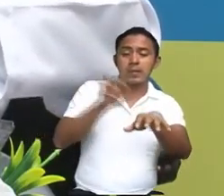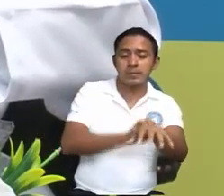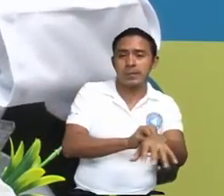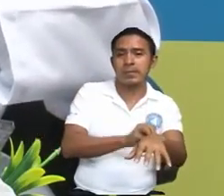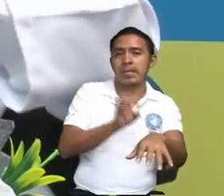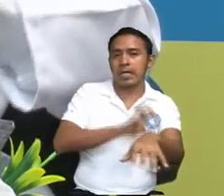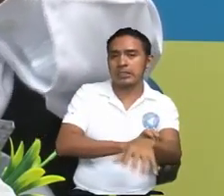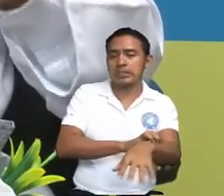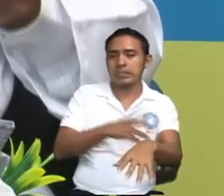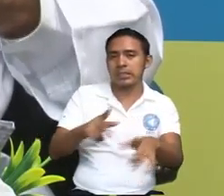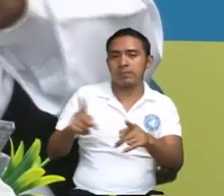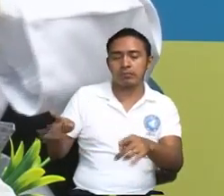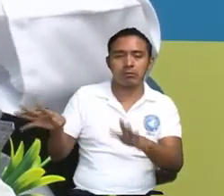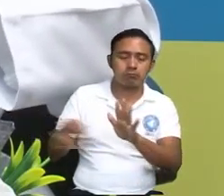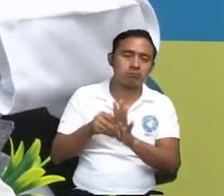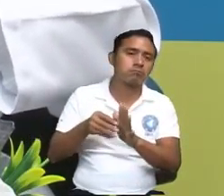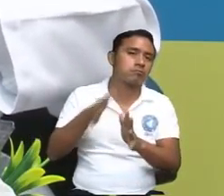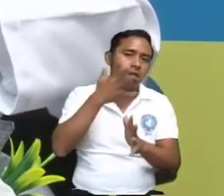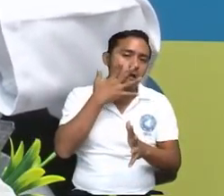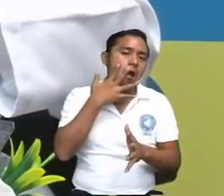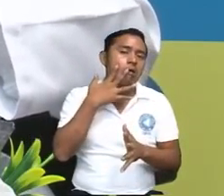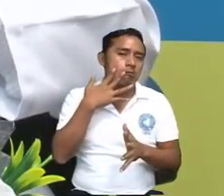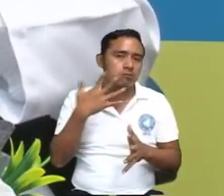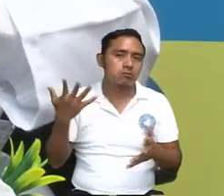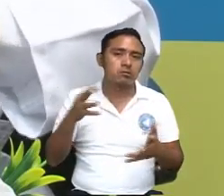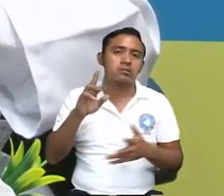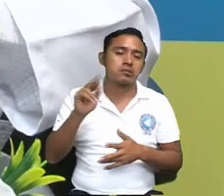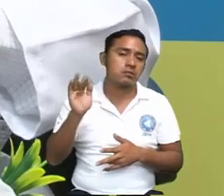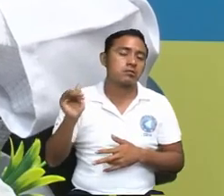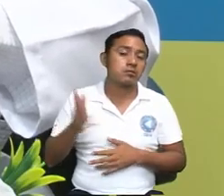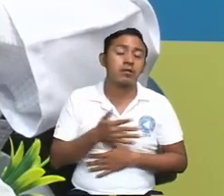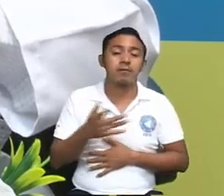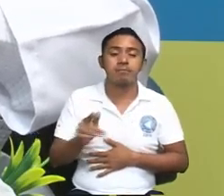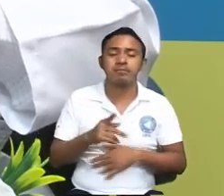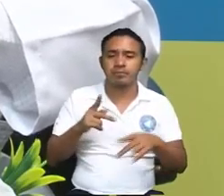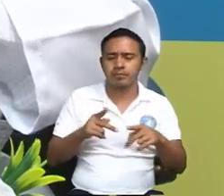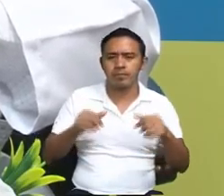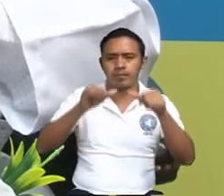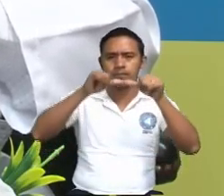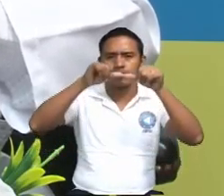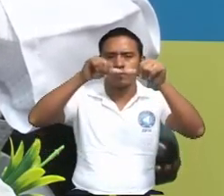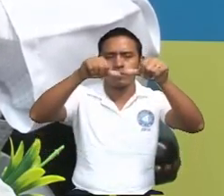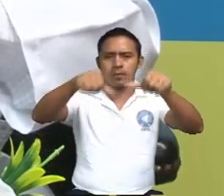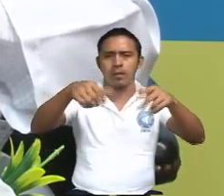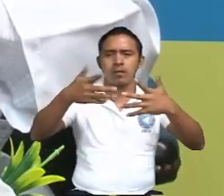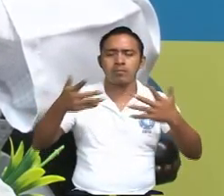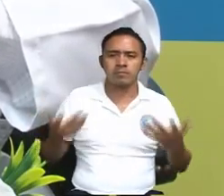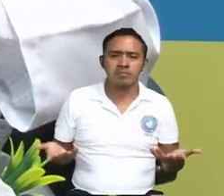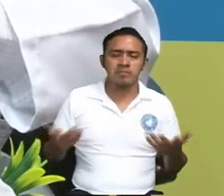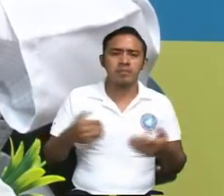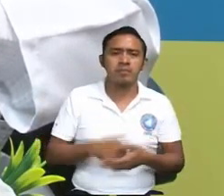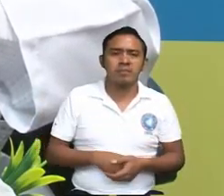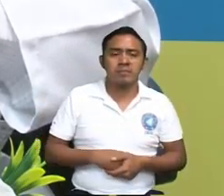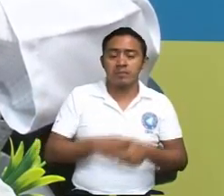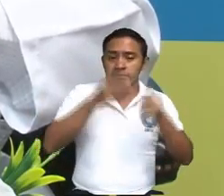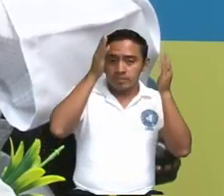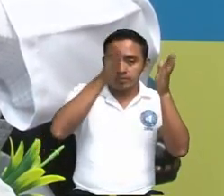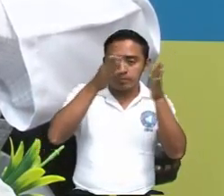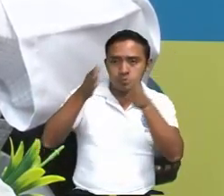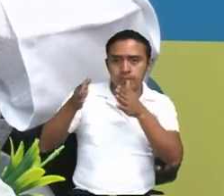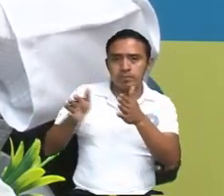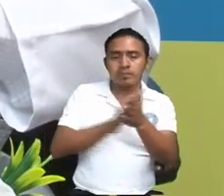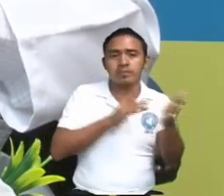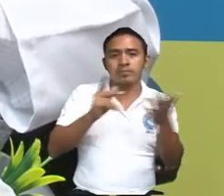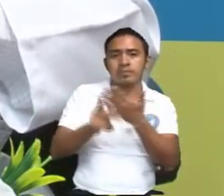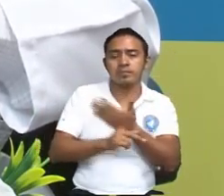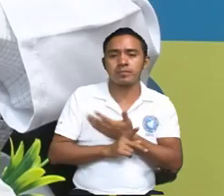a lesionar y provocar esa infección. Entonces, de esta manera nosotros permanentemente vamos teniendo esa atención, el programa